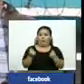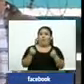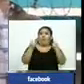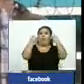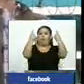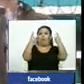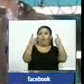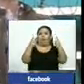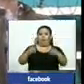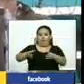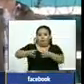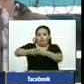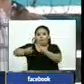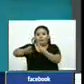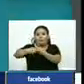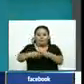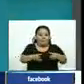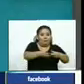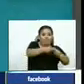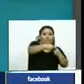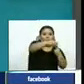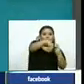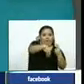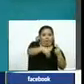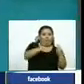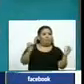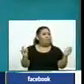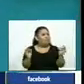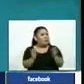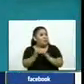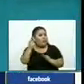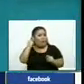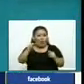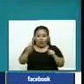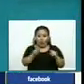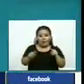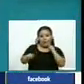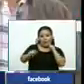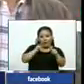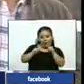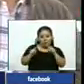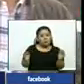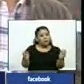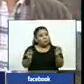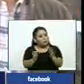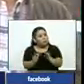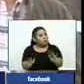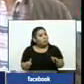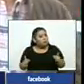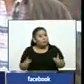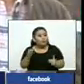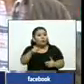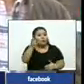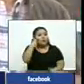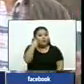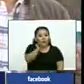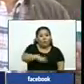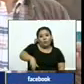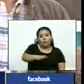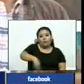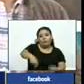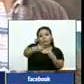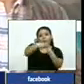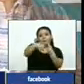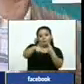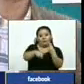Sorpresivamente, Arena y Ghana tuvieron un acercamiento. Andrés Rovira y Gustavo López Davison sostuvieron una reunión en la sede del partido Ghana